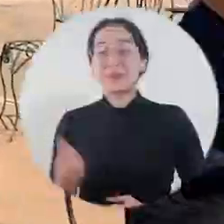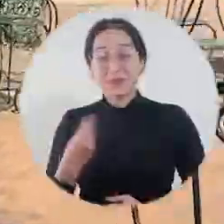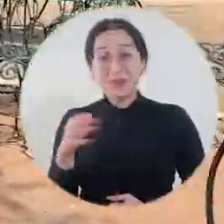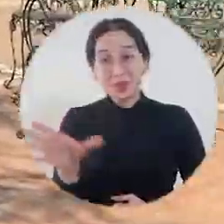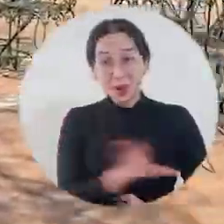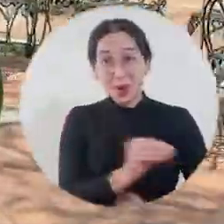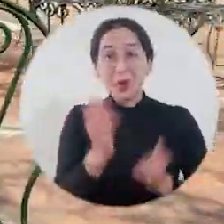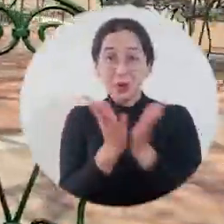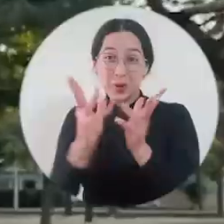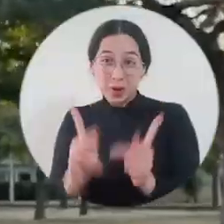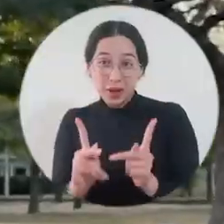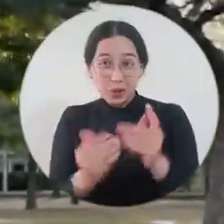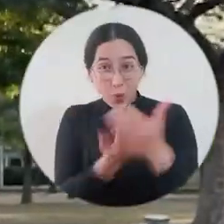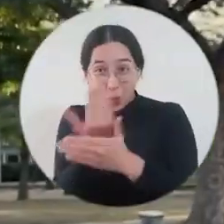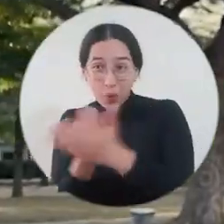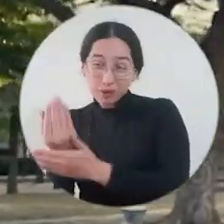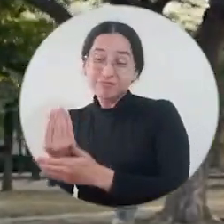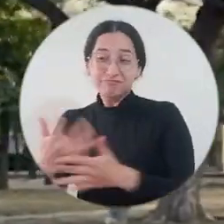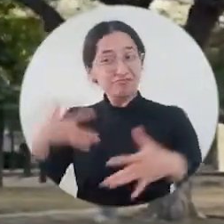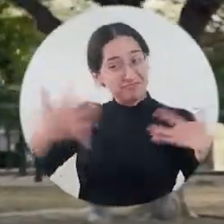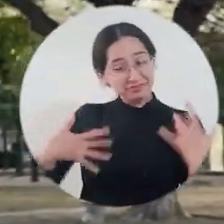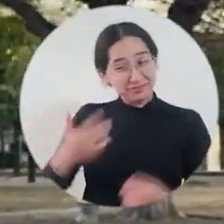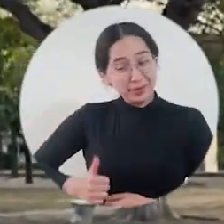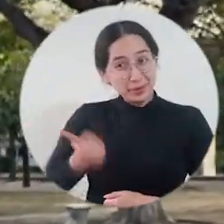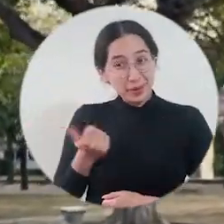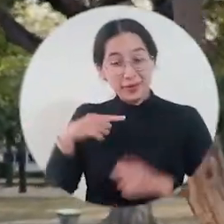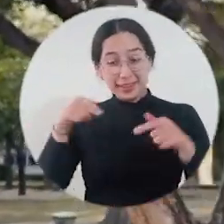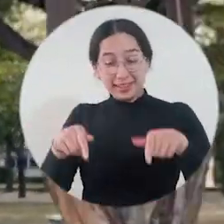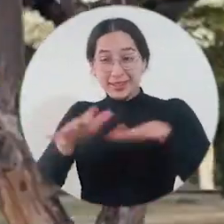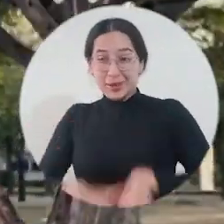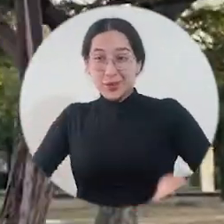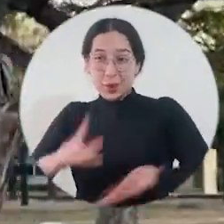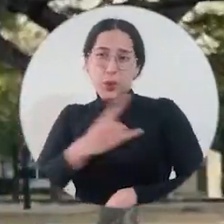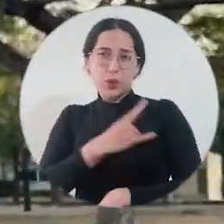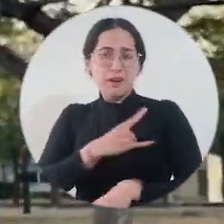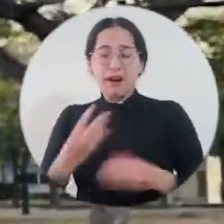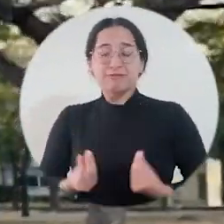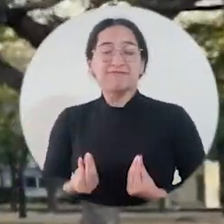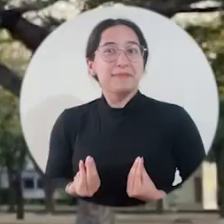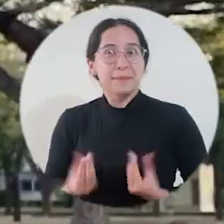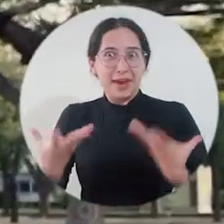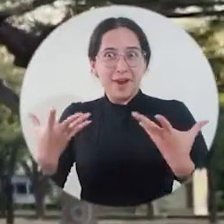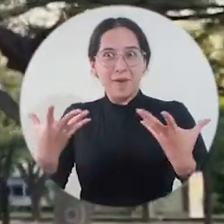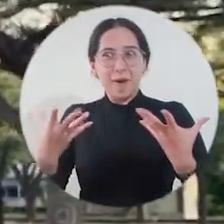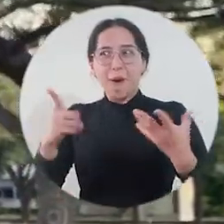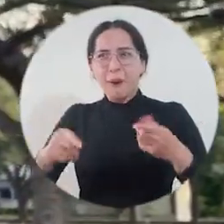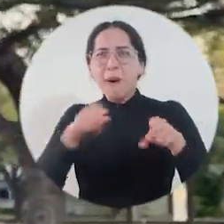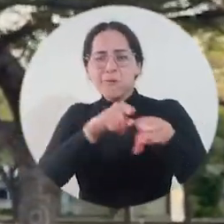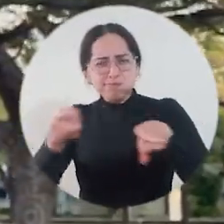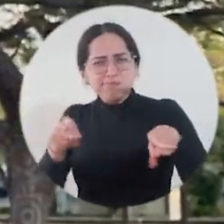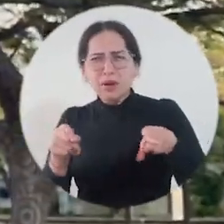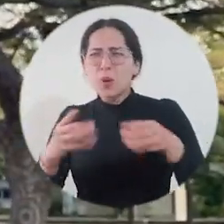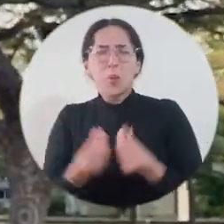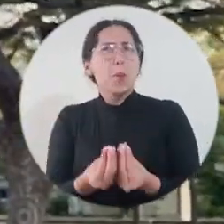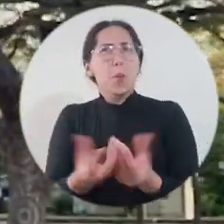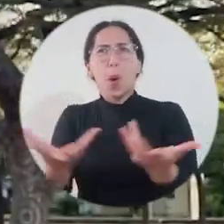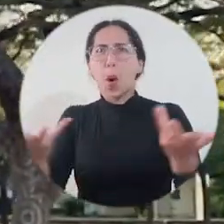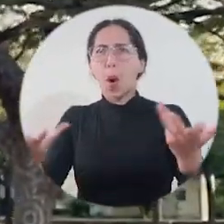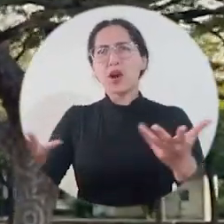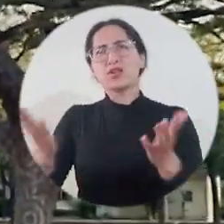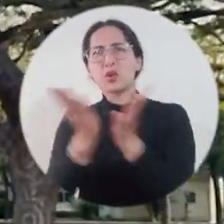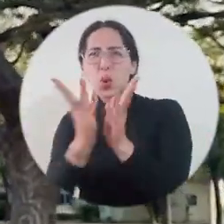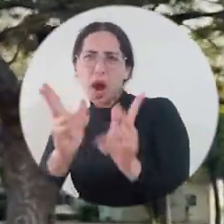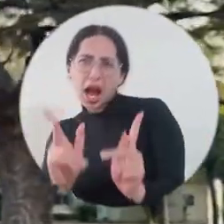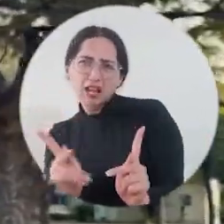A los estudiantes nuevos que disfruten porque la universidad es un lugar muy, muy vivo, lleno de